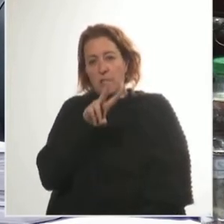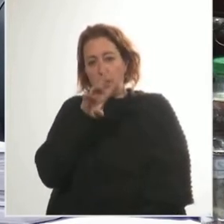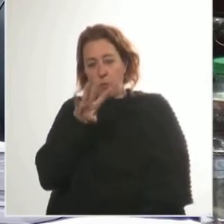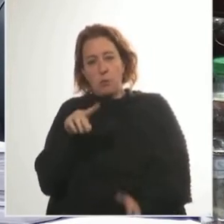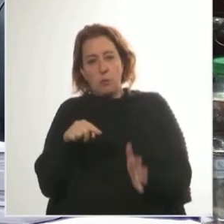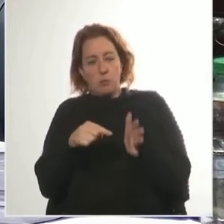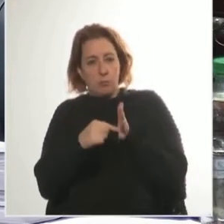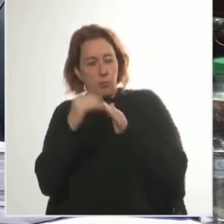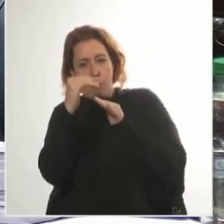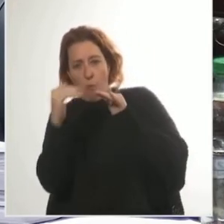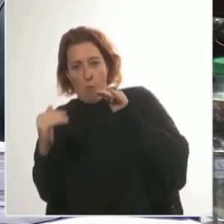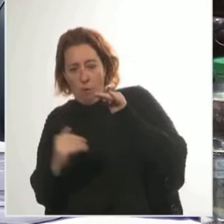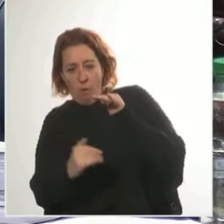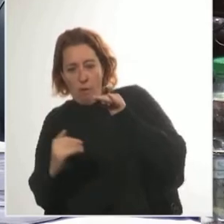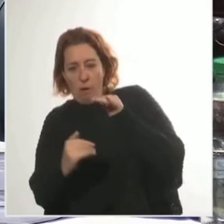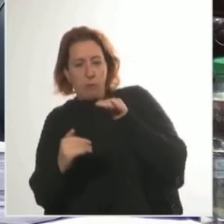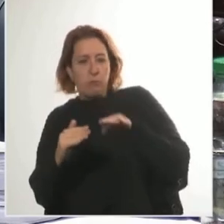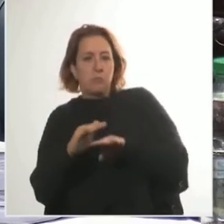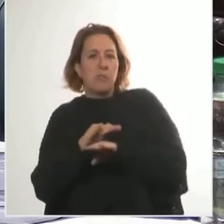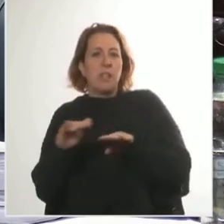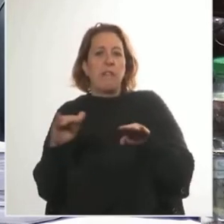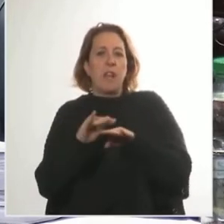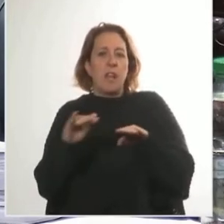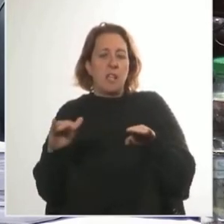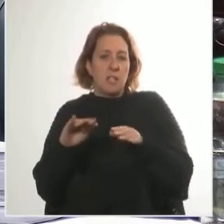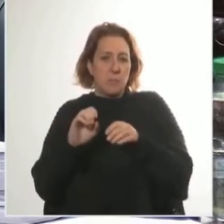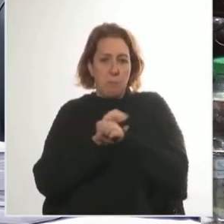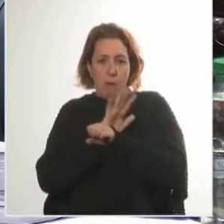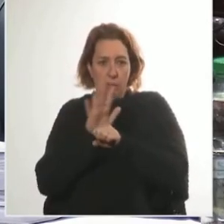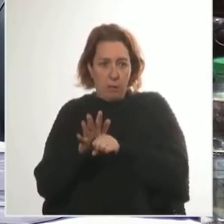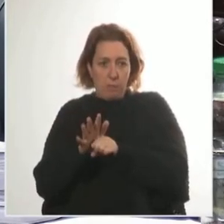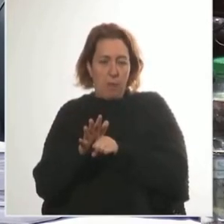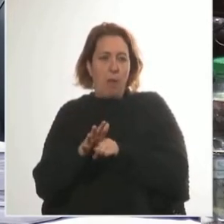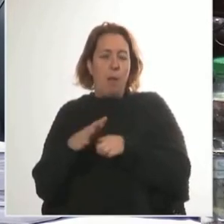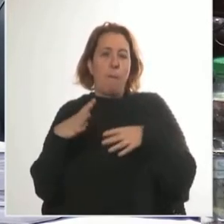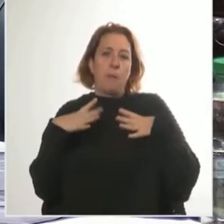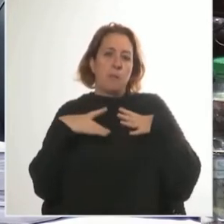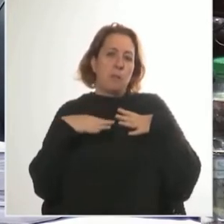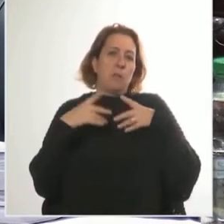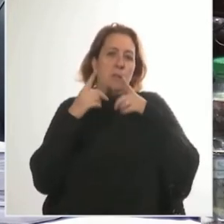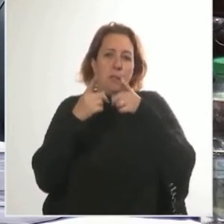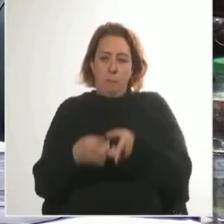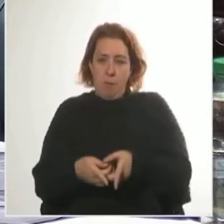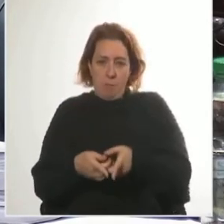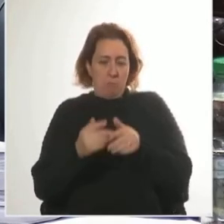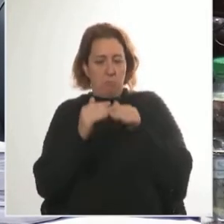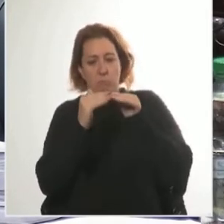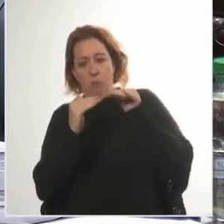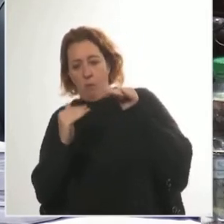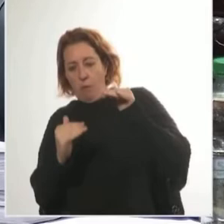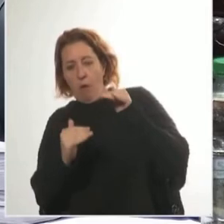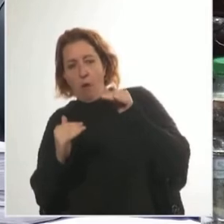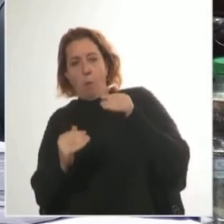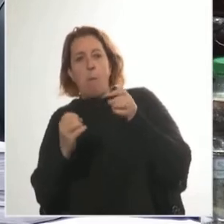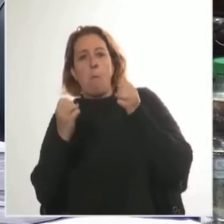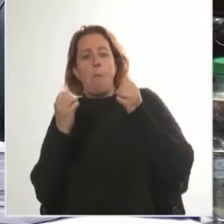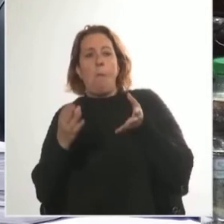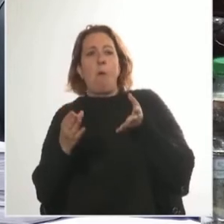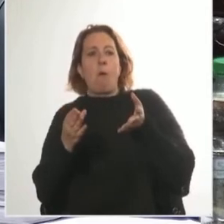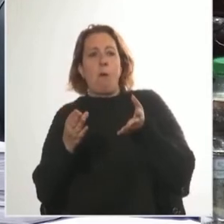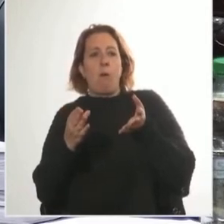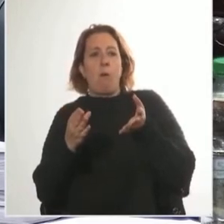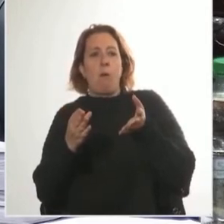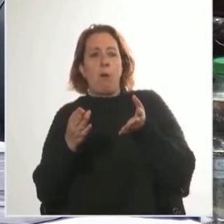por debajo de los niveles prepandemia. Y las pasividades también por debajo, dado que con un